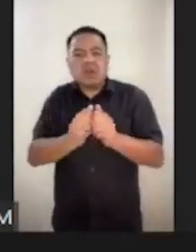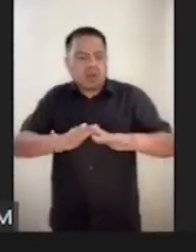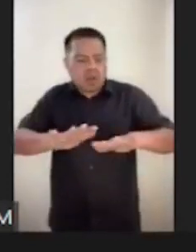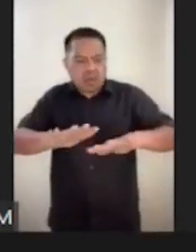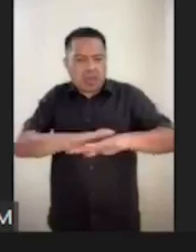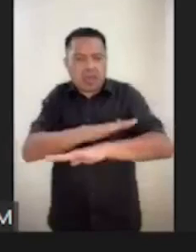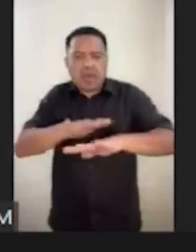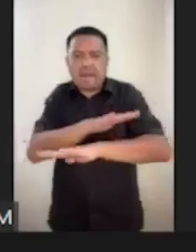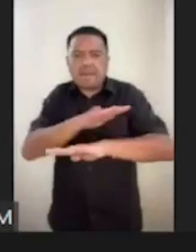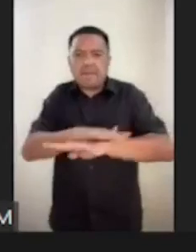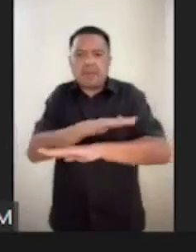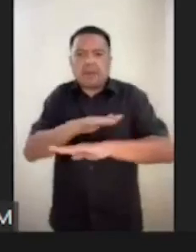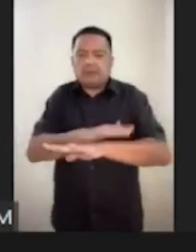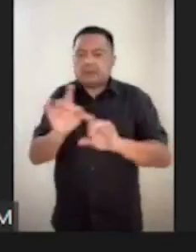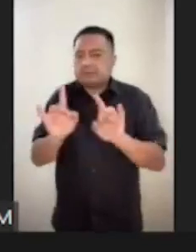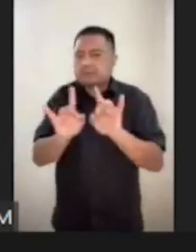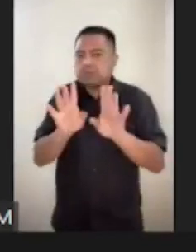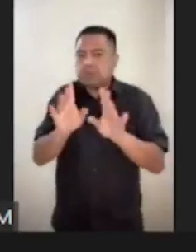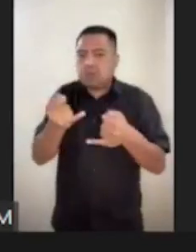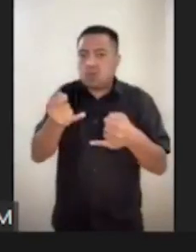de situación jurídica.